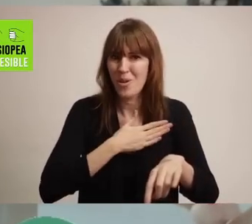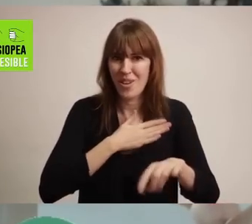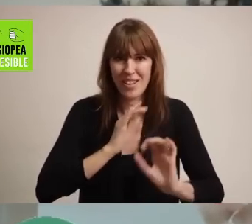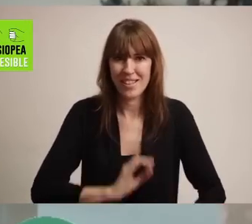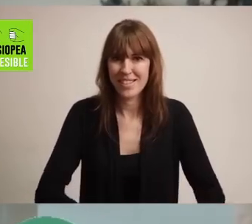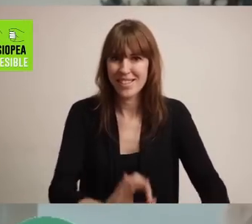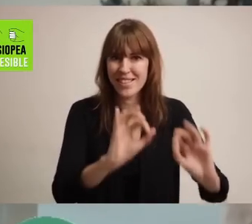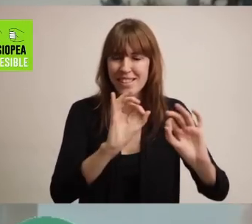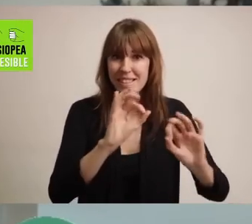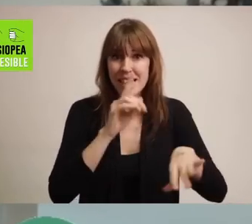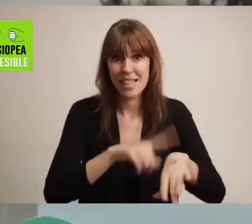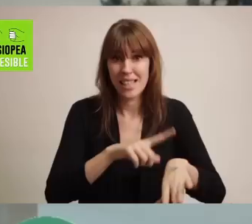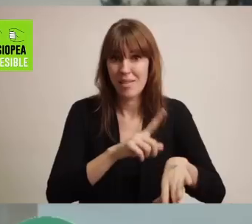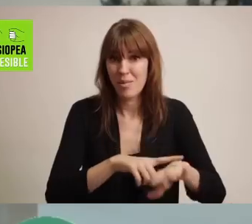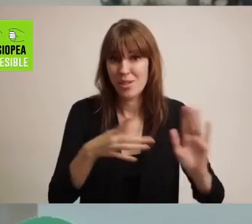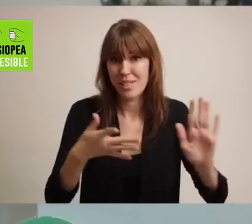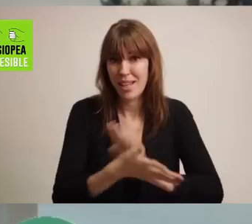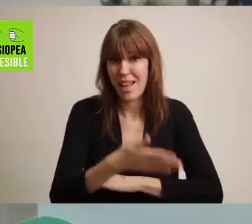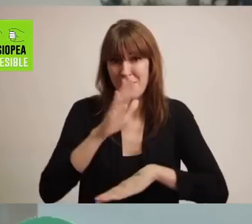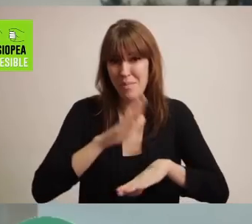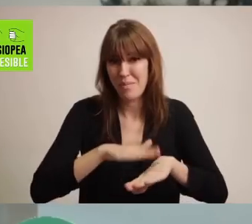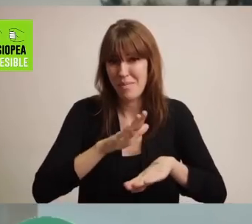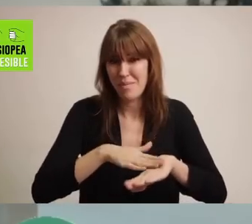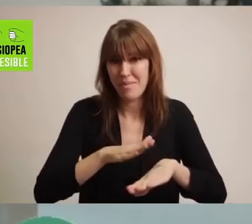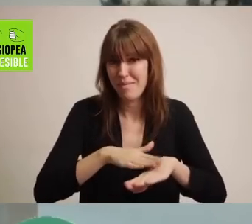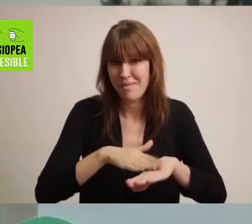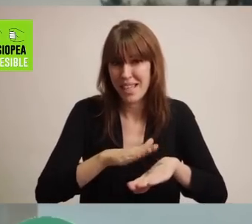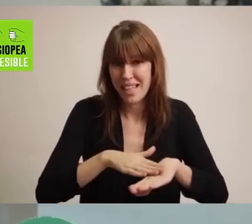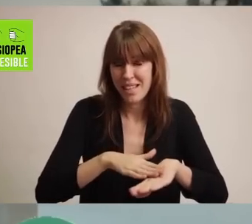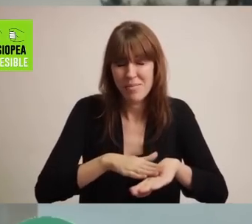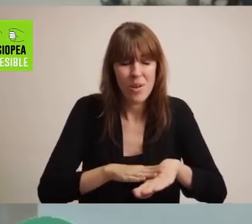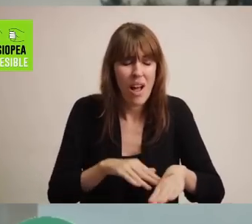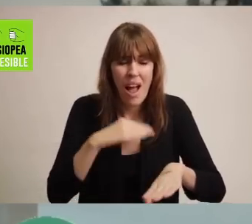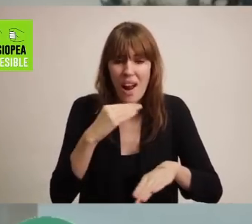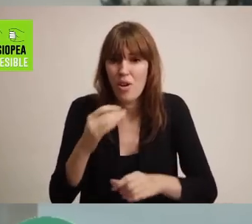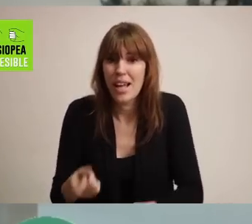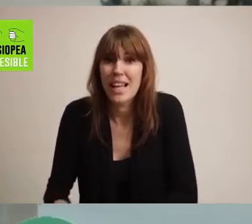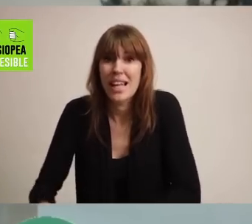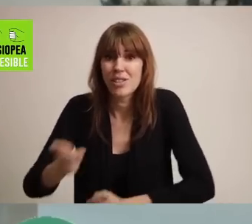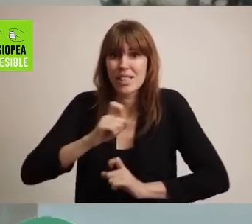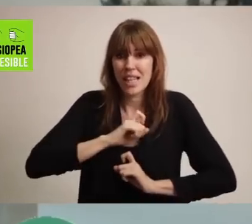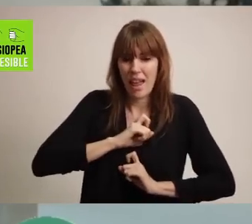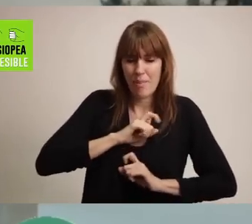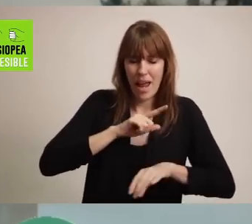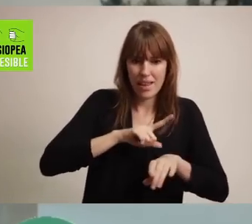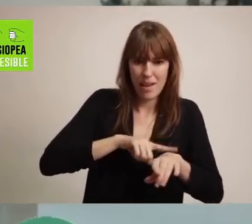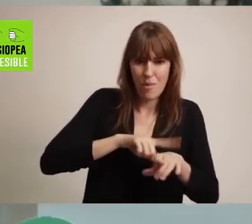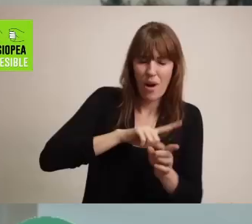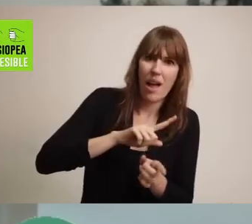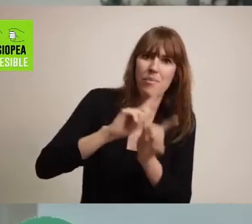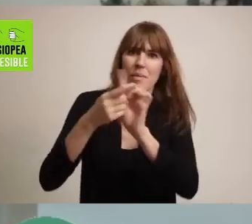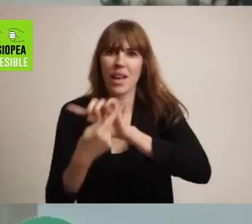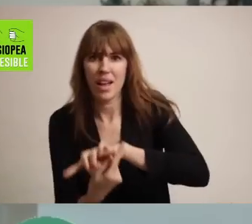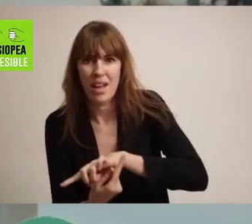tiempo, creo yo, que como mínimo se tiene que tener generosidad para que sea retribuido. Y no porque el terapeuta haga